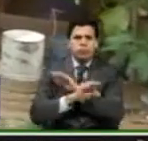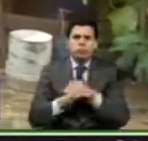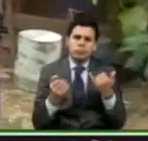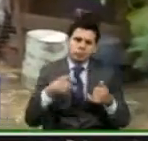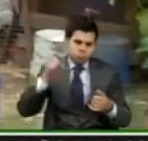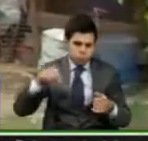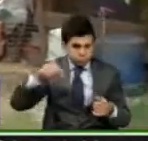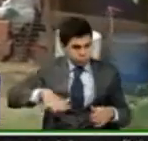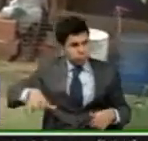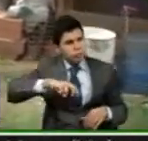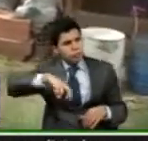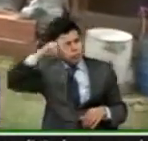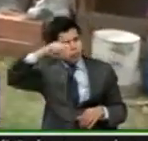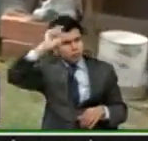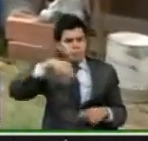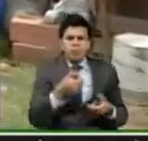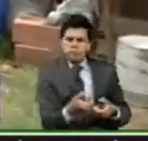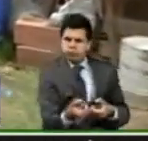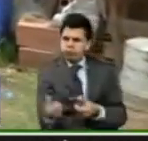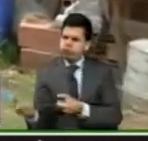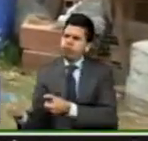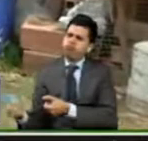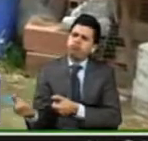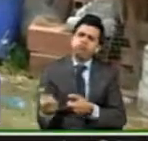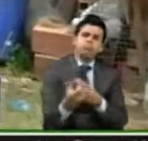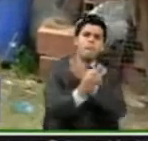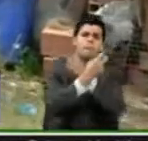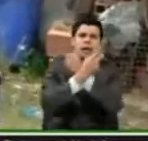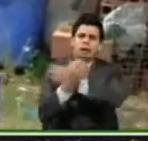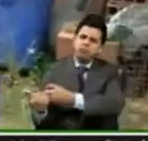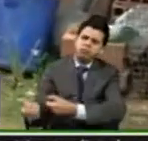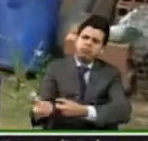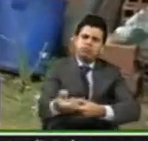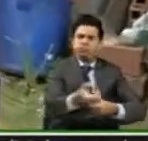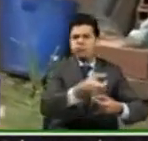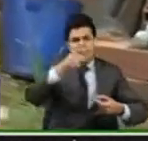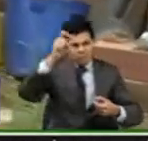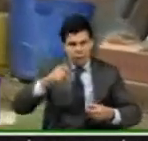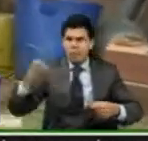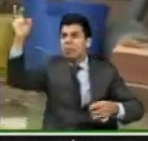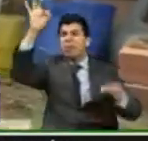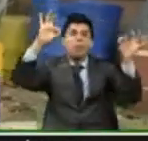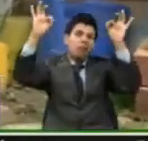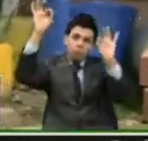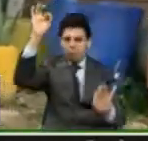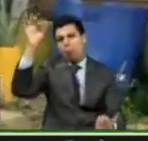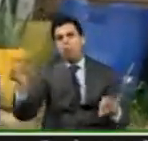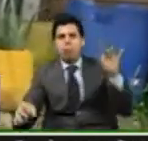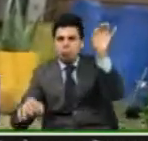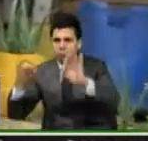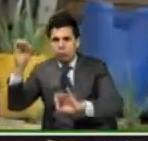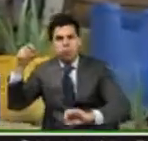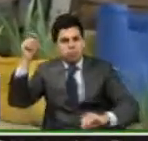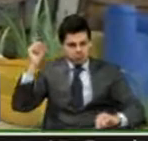urgente se haga una fumigación, pues los síntomas son realmente graves y la situación aquí en el norte de Bucaramanga es alarmante.